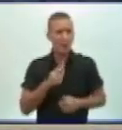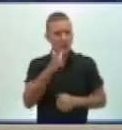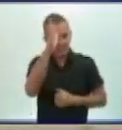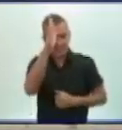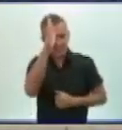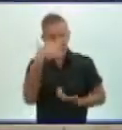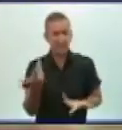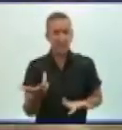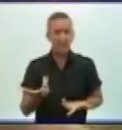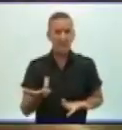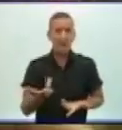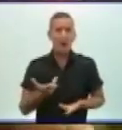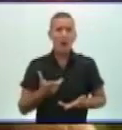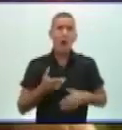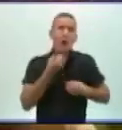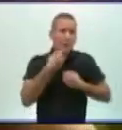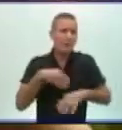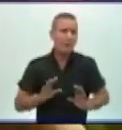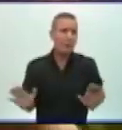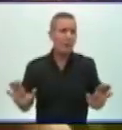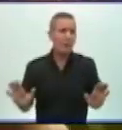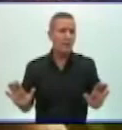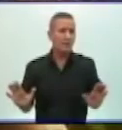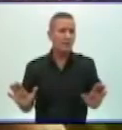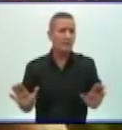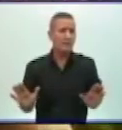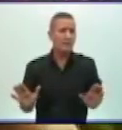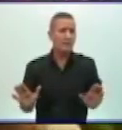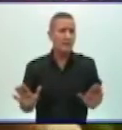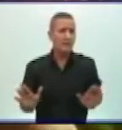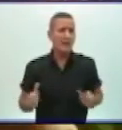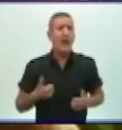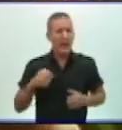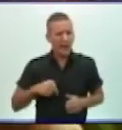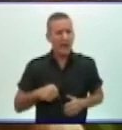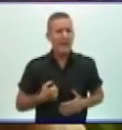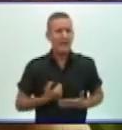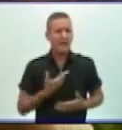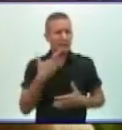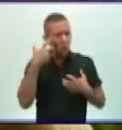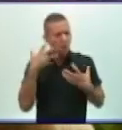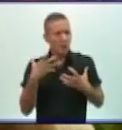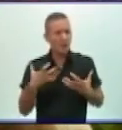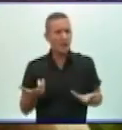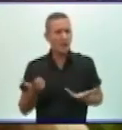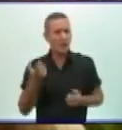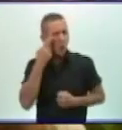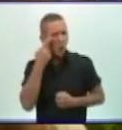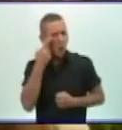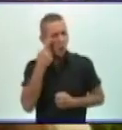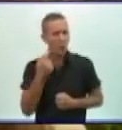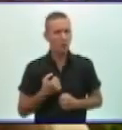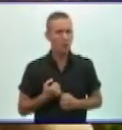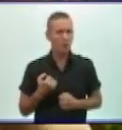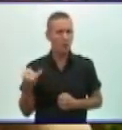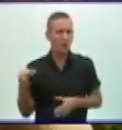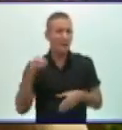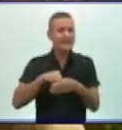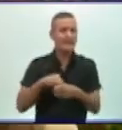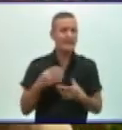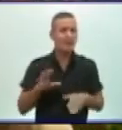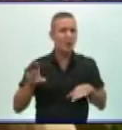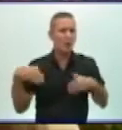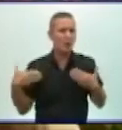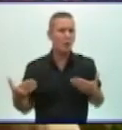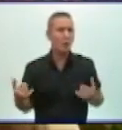cantar, probablemente yo no pueda participar. O sea, también esto exige un poco de ellos conocerse internamente, saber cuáles